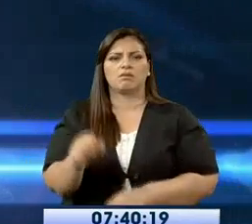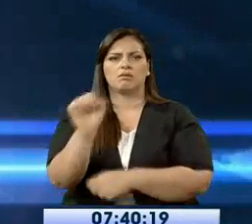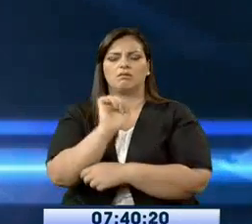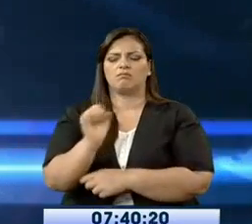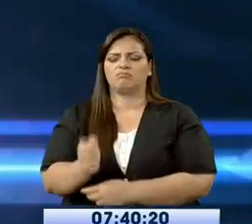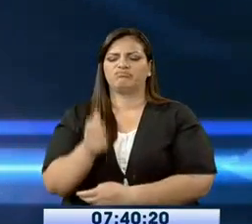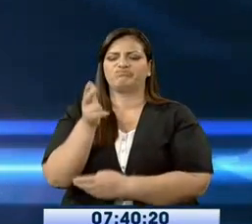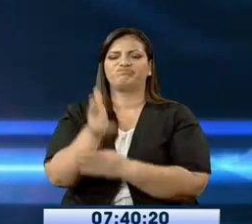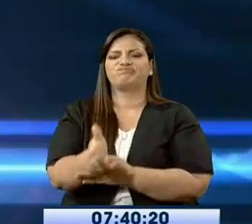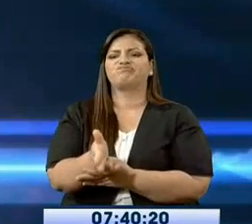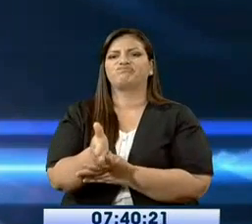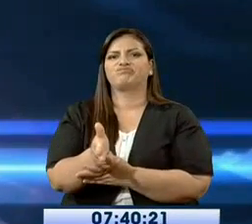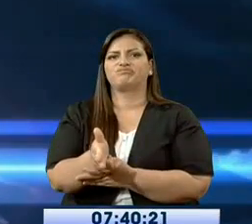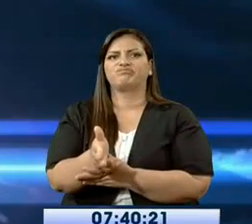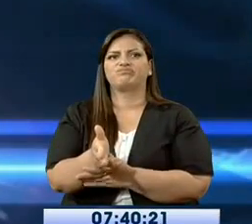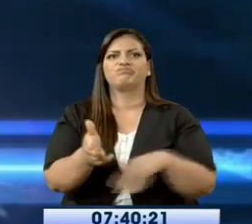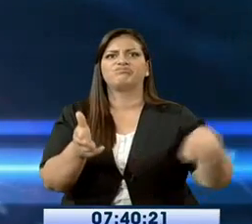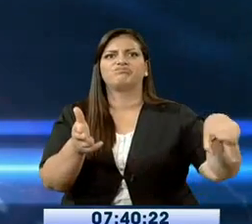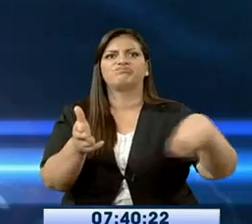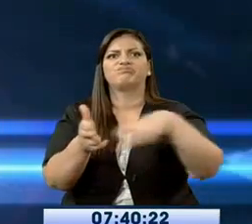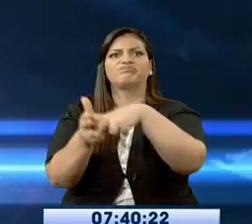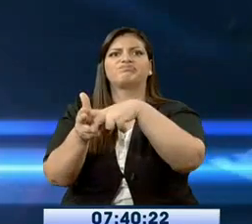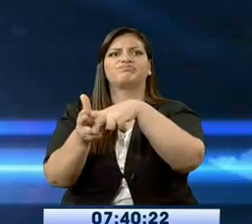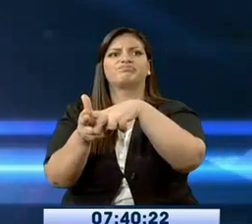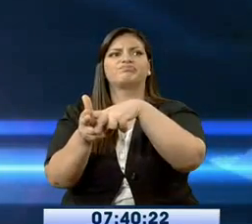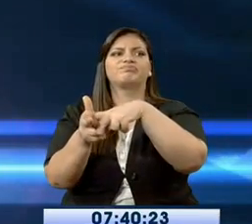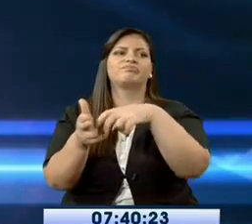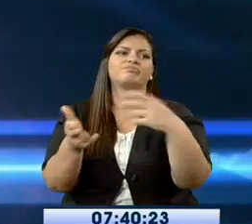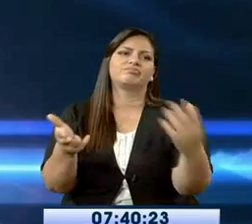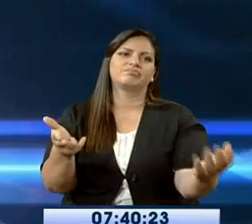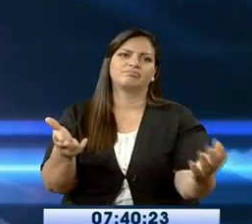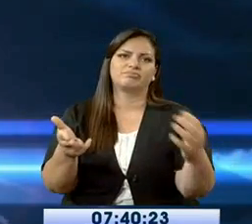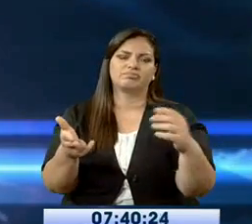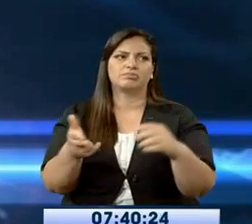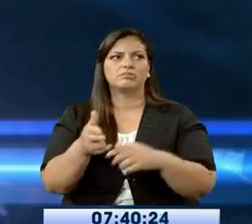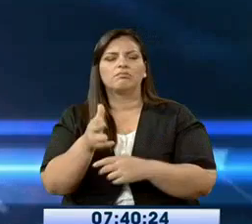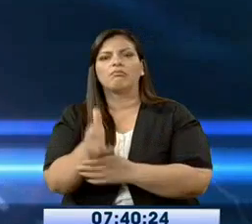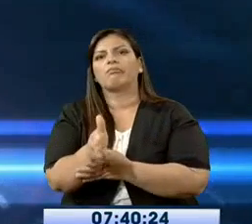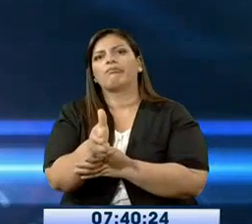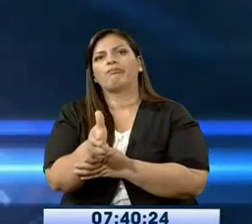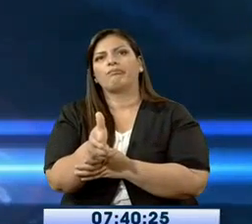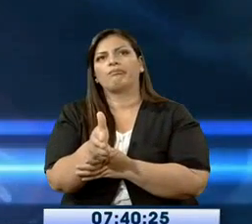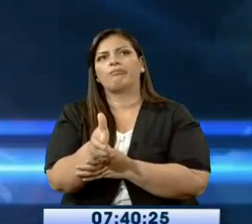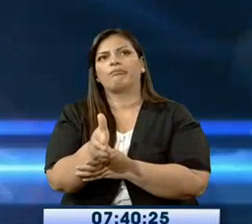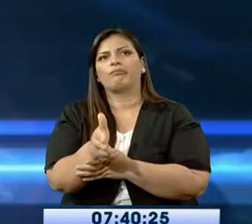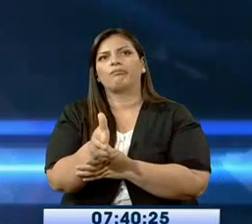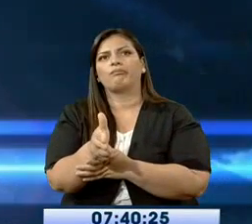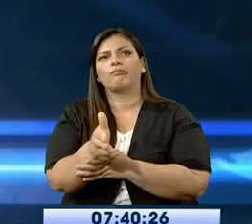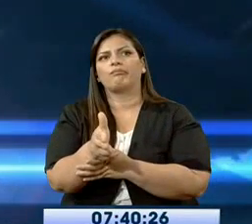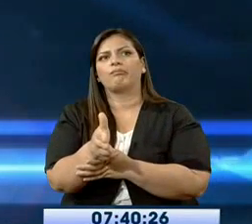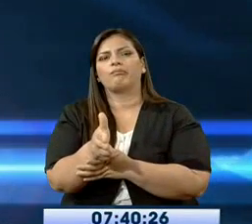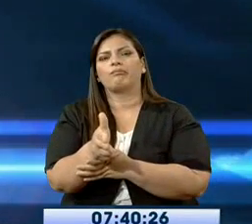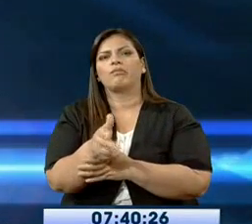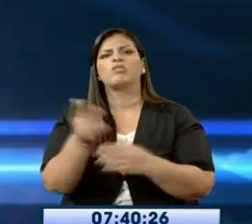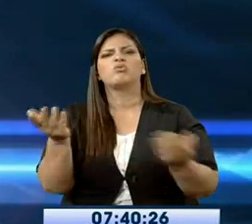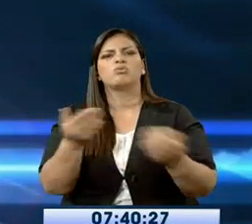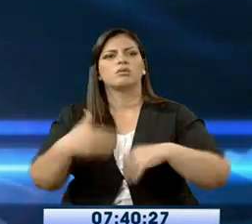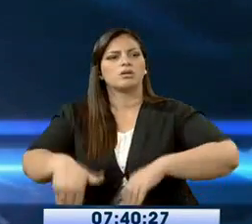es eso, productor? ¿No? Eso es aquí. ¿Por dónde es que no veo? Ah, en la avenida Quito parece,